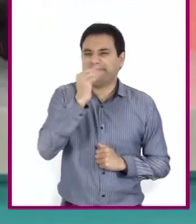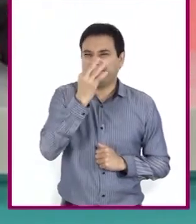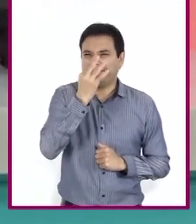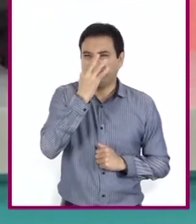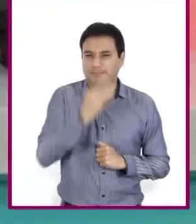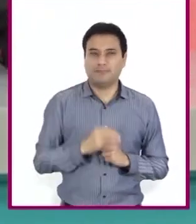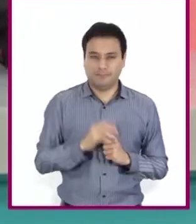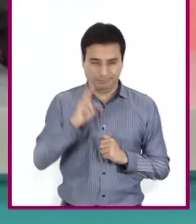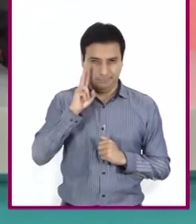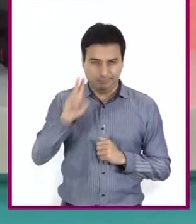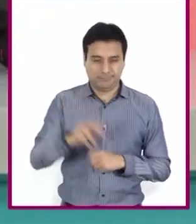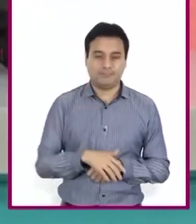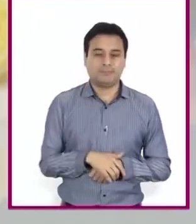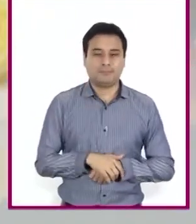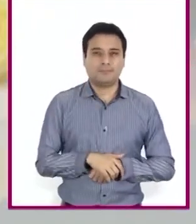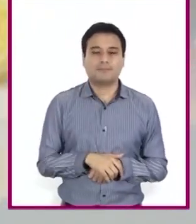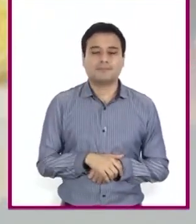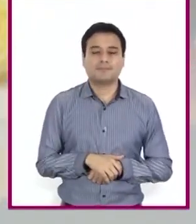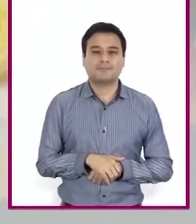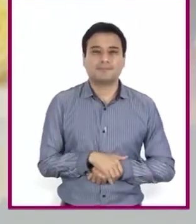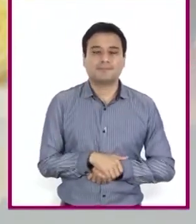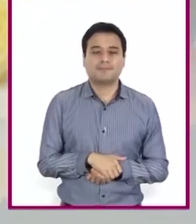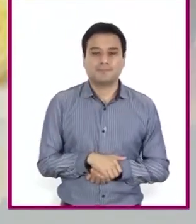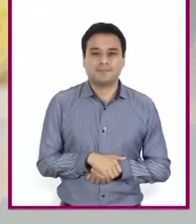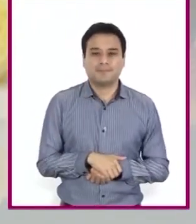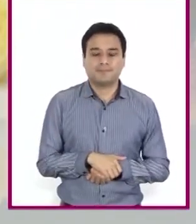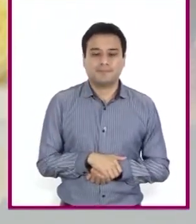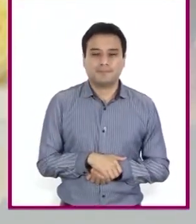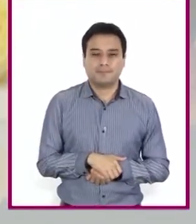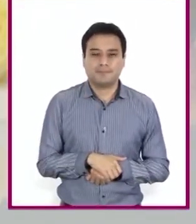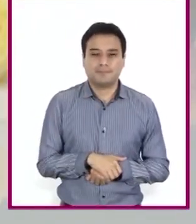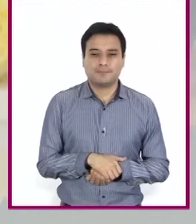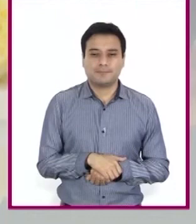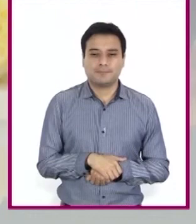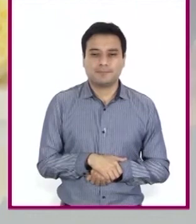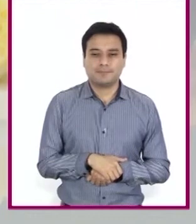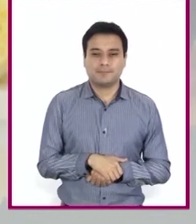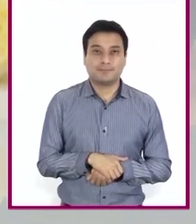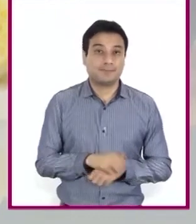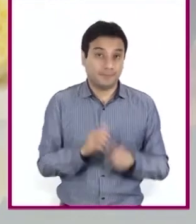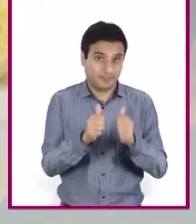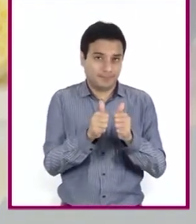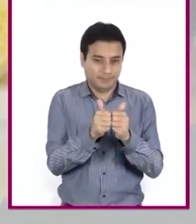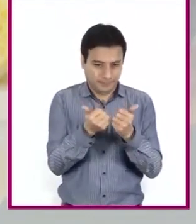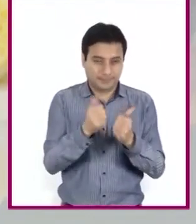Veamos. Primero vamos a colocarlo a nuestro pan.